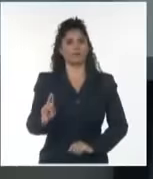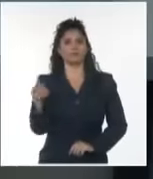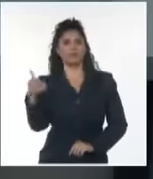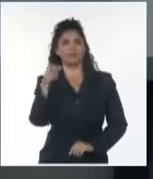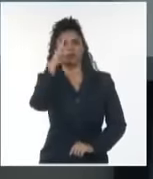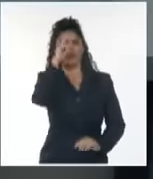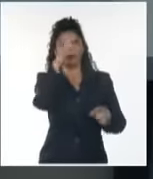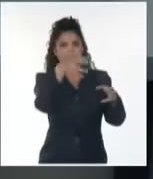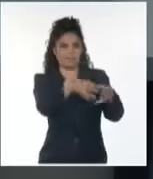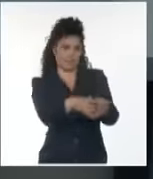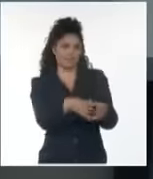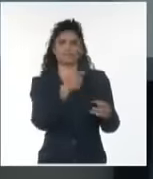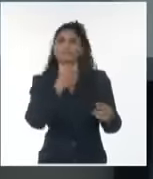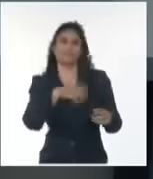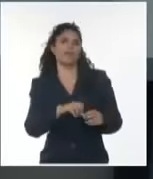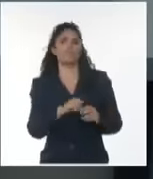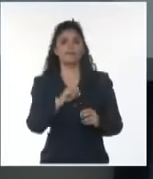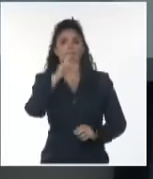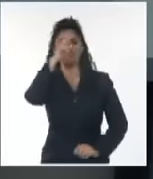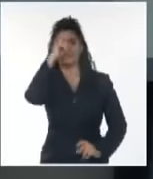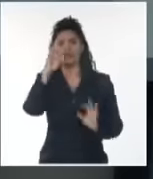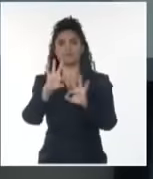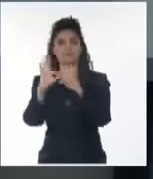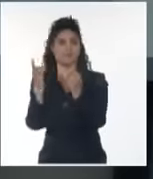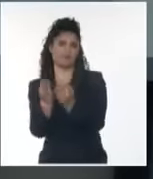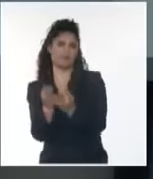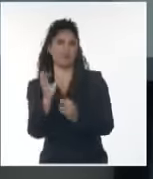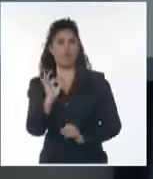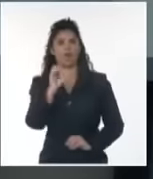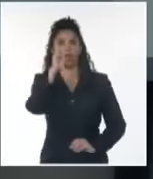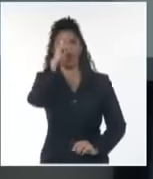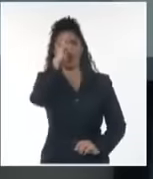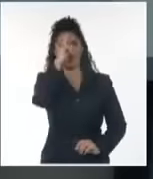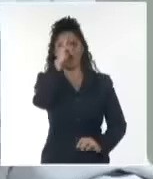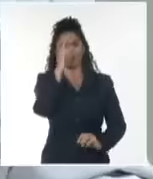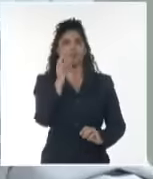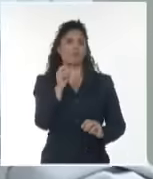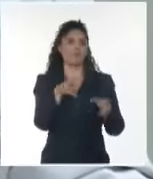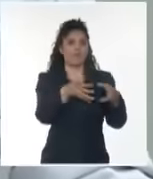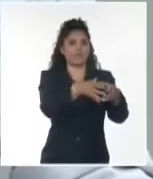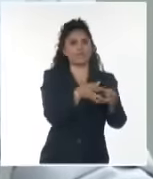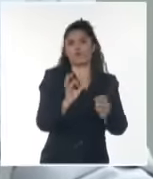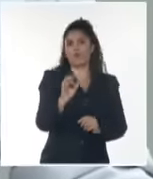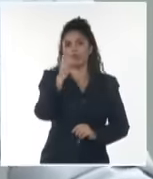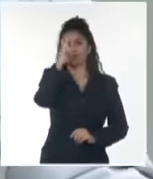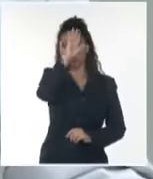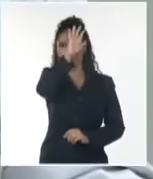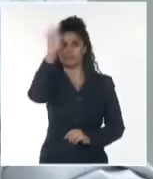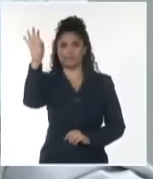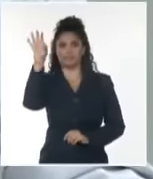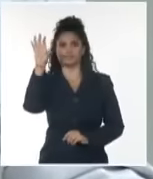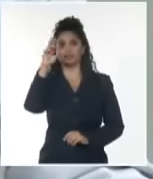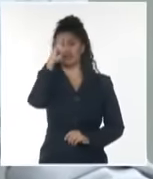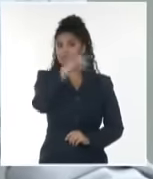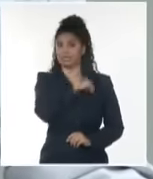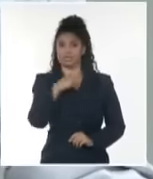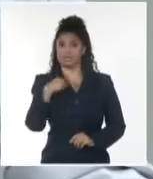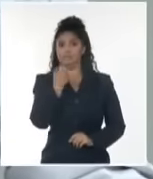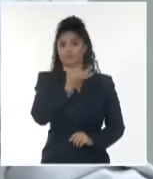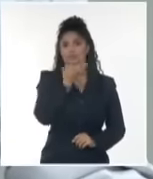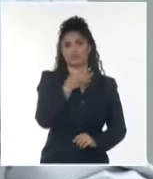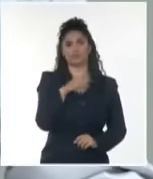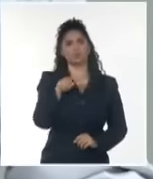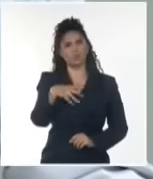de familia, su policlínico. Para el oropouche como para el dengue. Que sea el médico el que le diga, mira, puede ser esto, puede ser aquello, porque puede